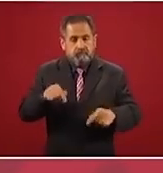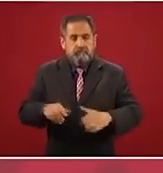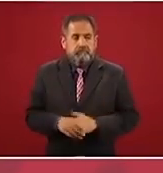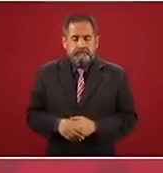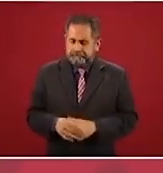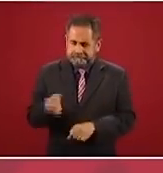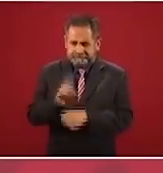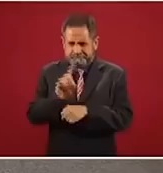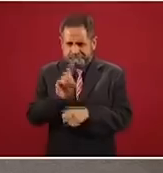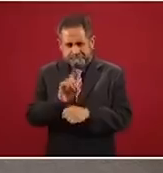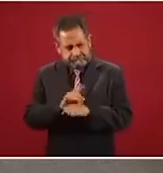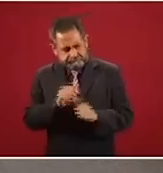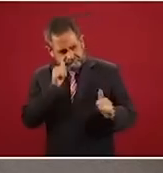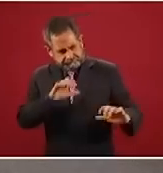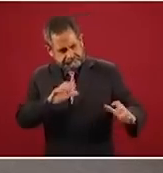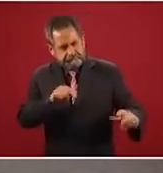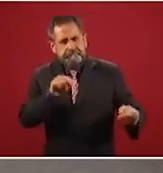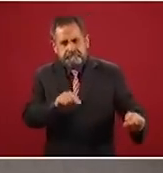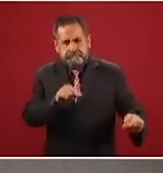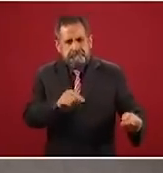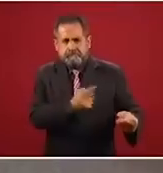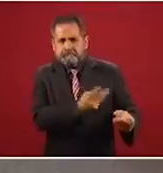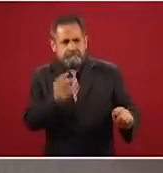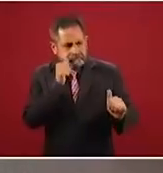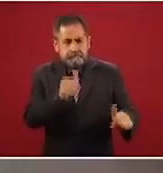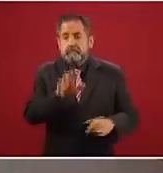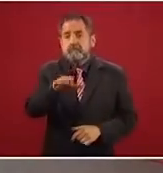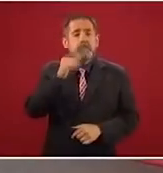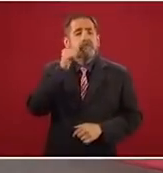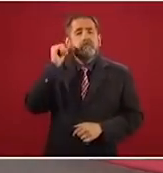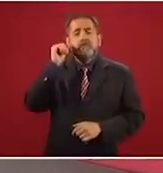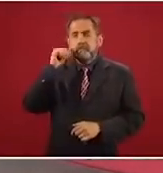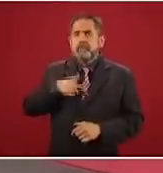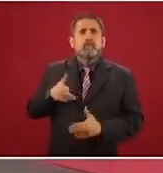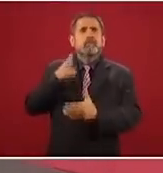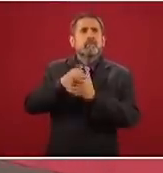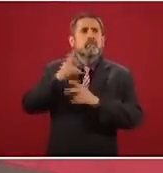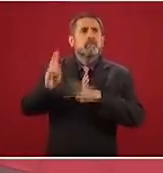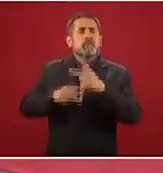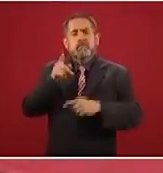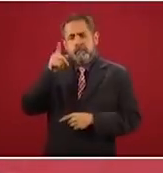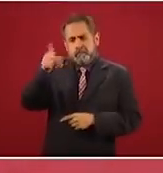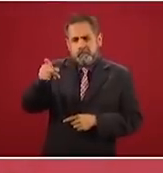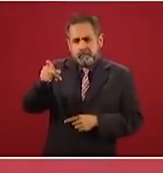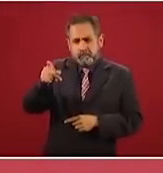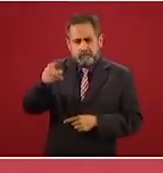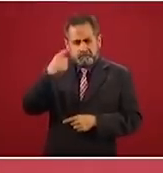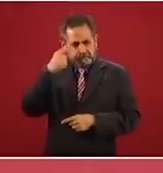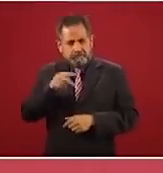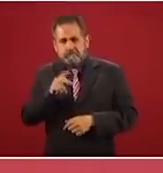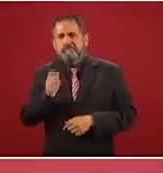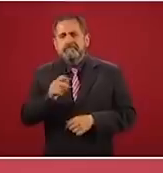Todos los días atendemos a ciudadanos. Ayer fui a la